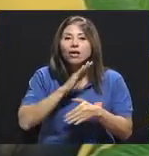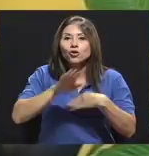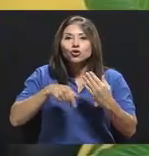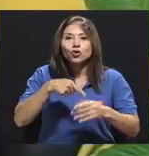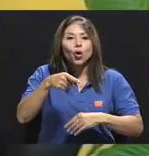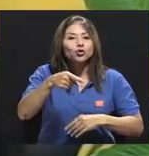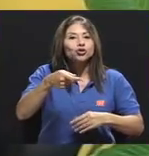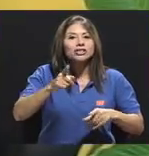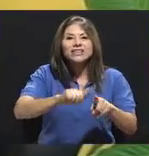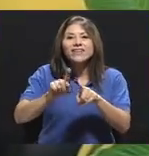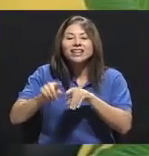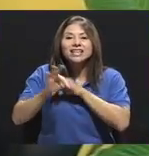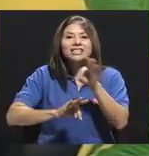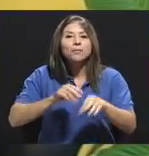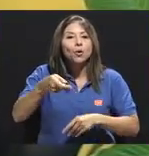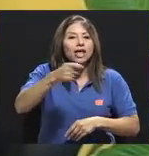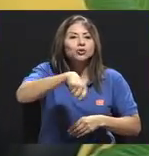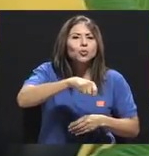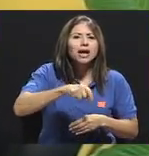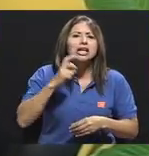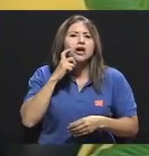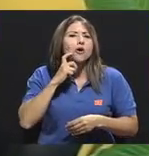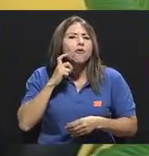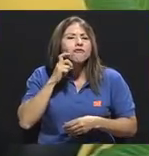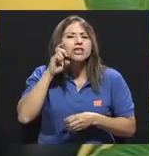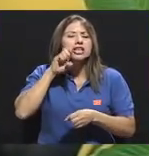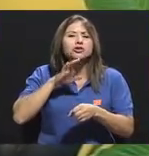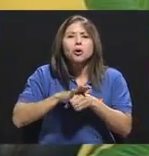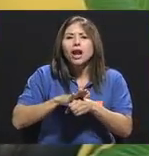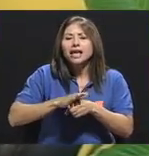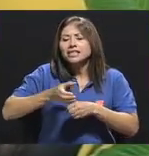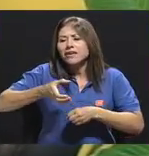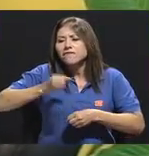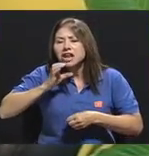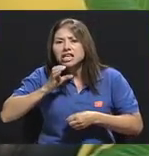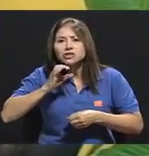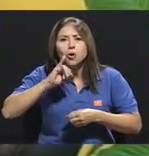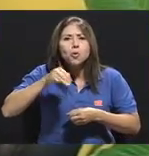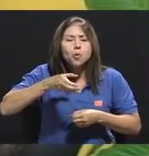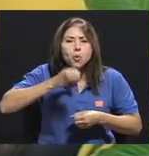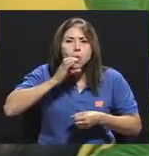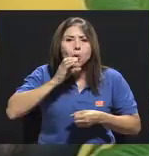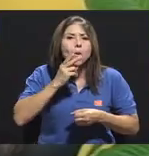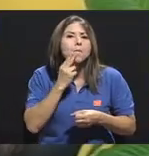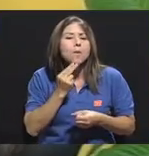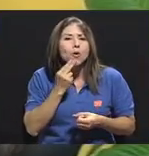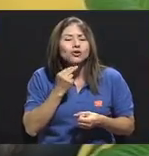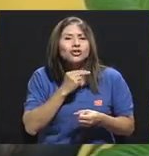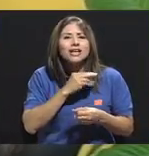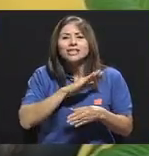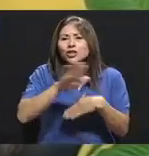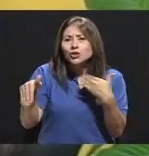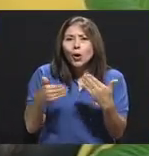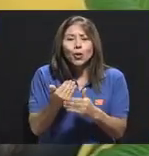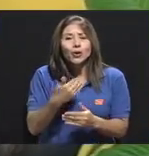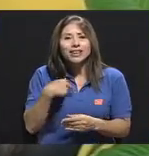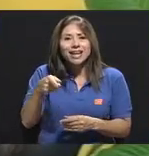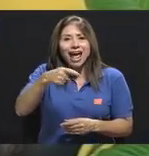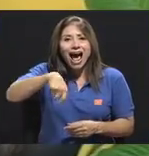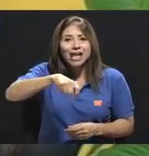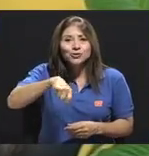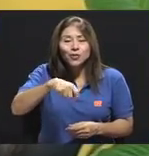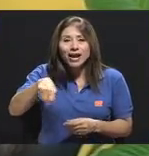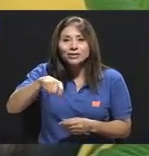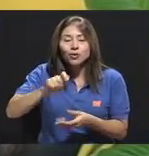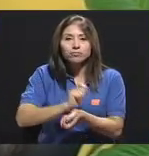vengan donde vengan chocolates confites el fresco los jugos verdad el pan los postres verdad los azúcares los convierte